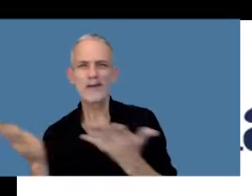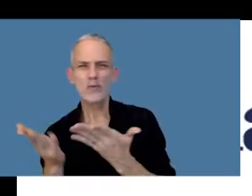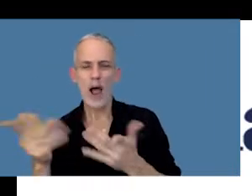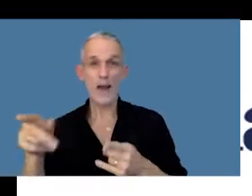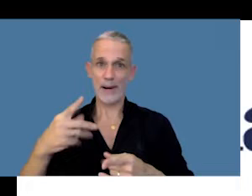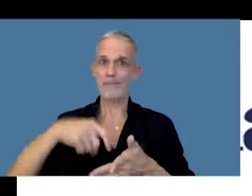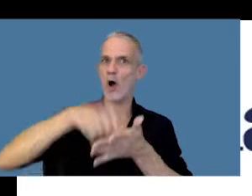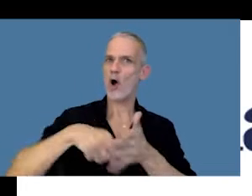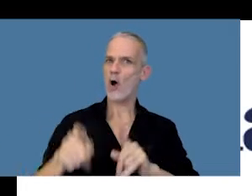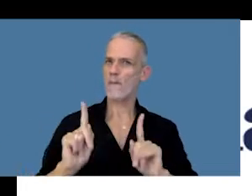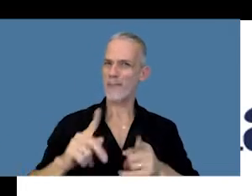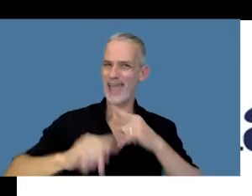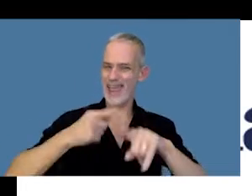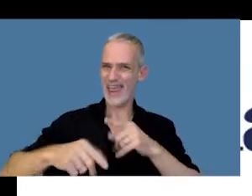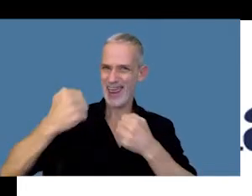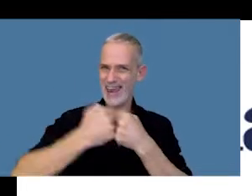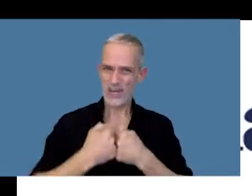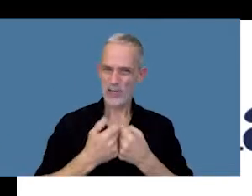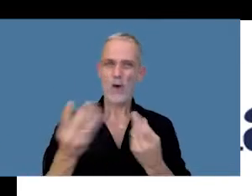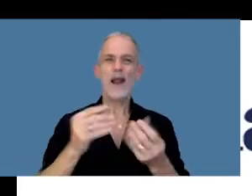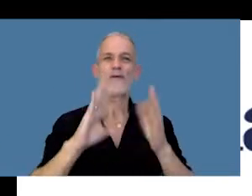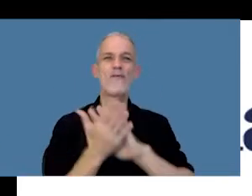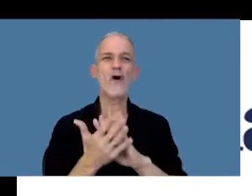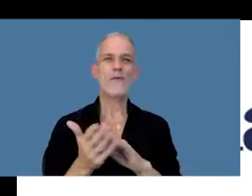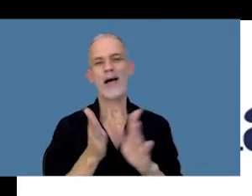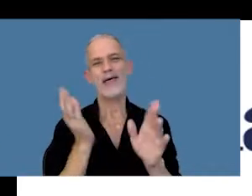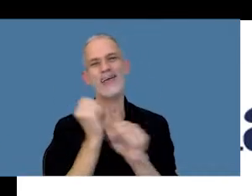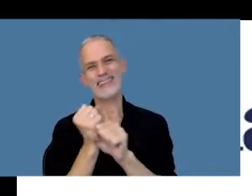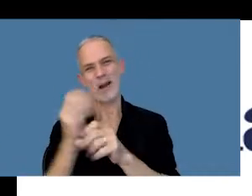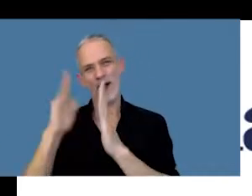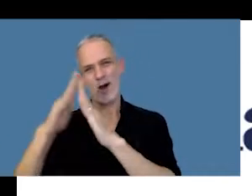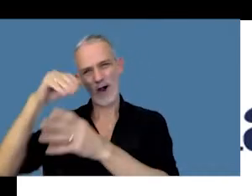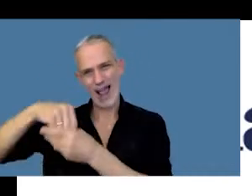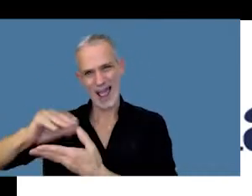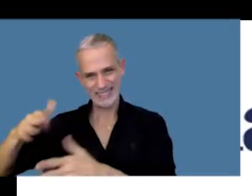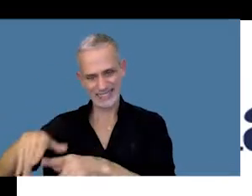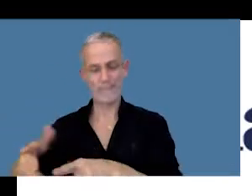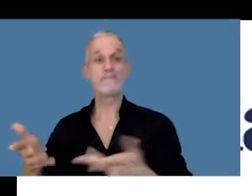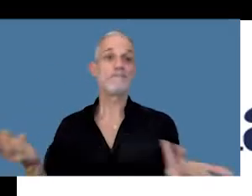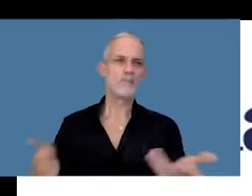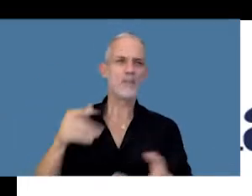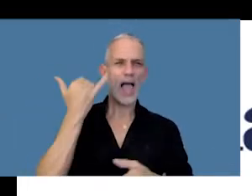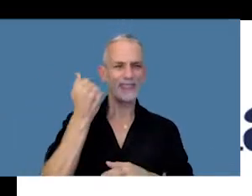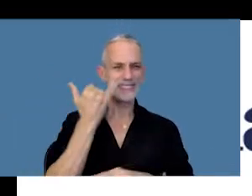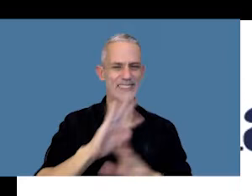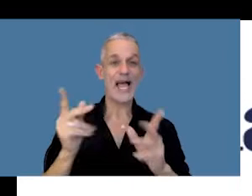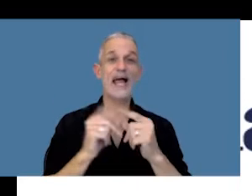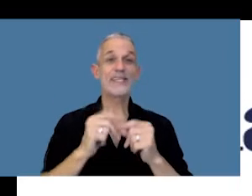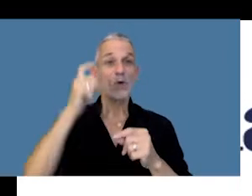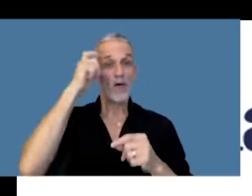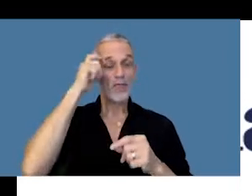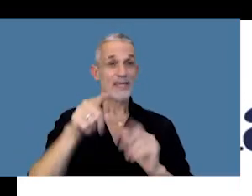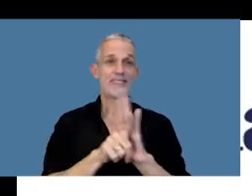convenio colectivo para desarrollar la modalidad de teletrabajo. Como lo dijimos, y ya lo decía el artículo 10 de